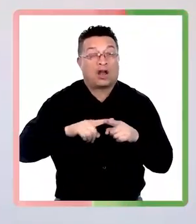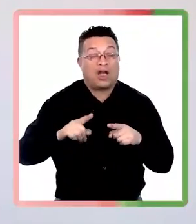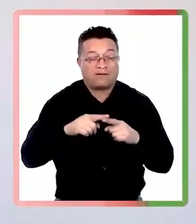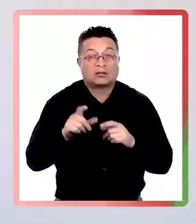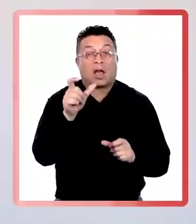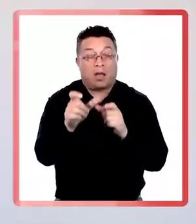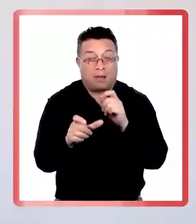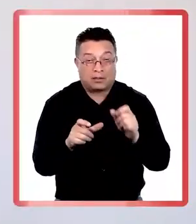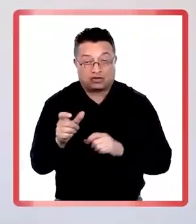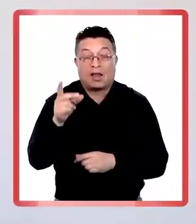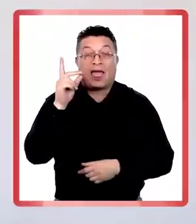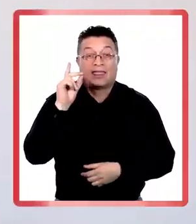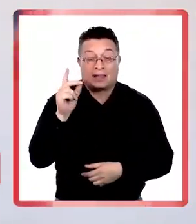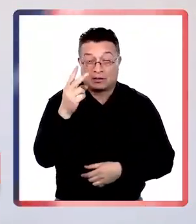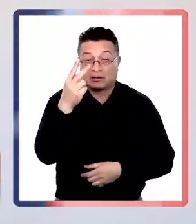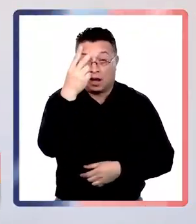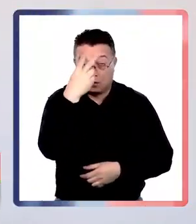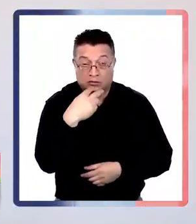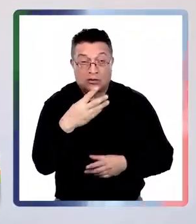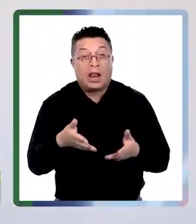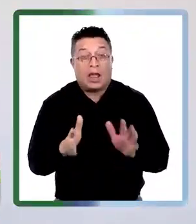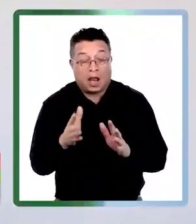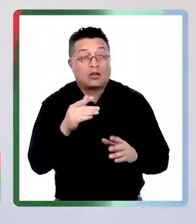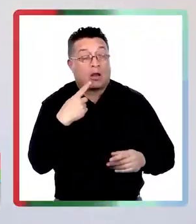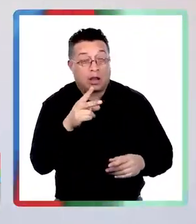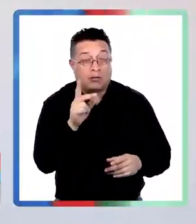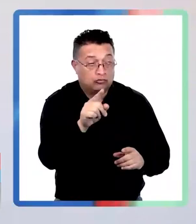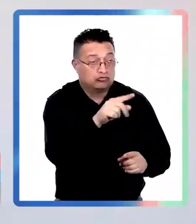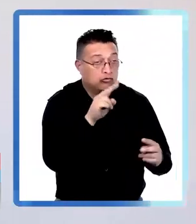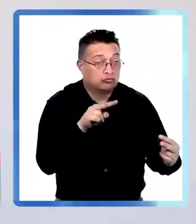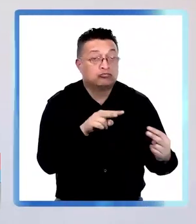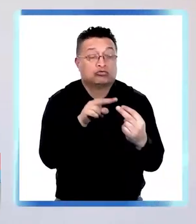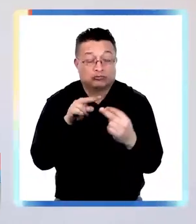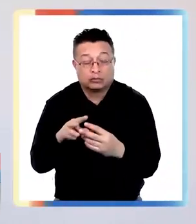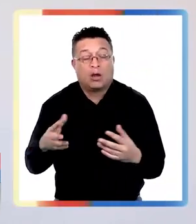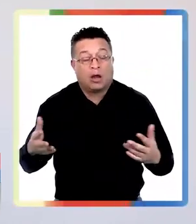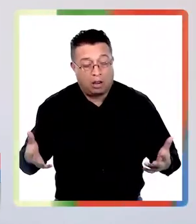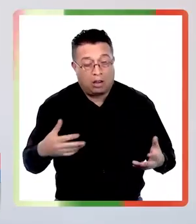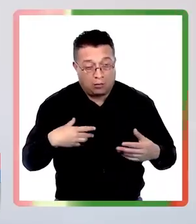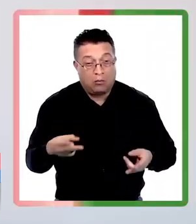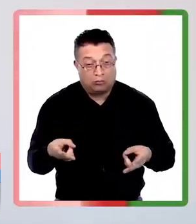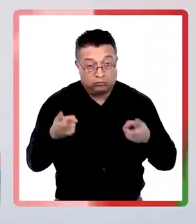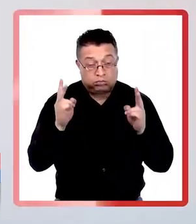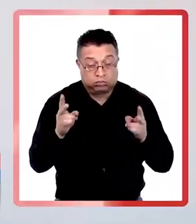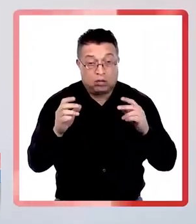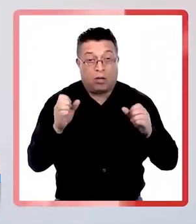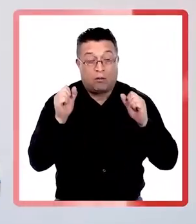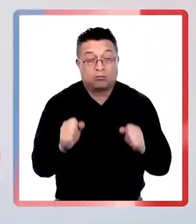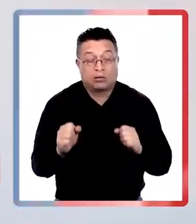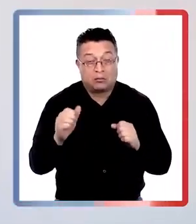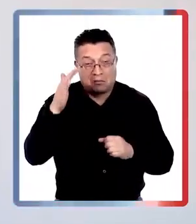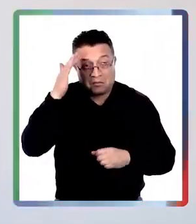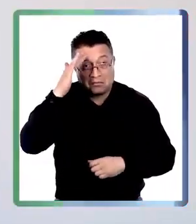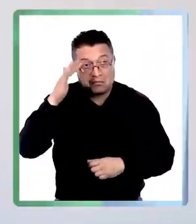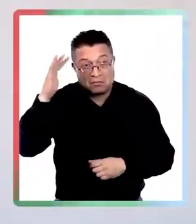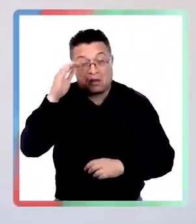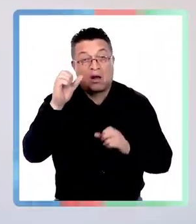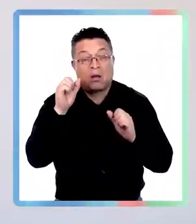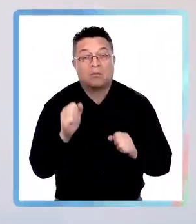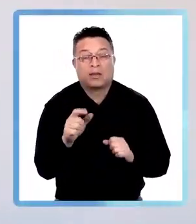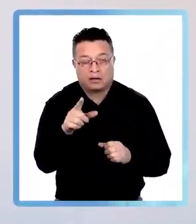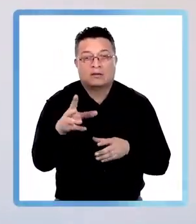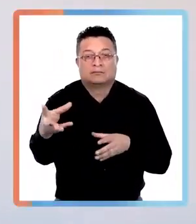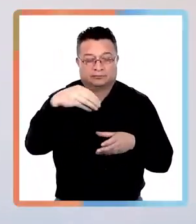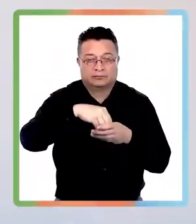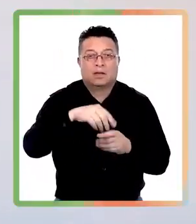con discapacidad en la calle, con personas con discapacidad visual, y por qué no en la posible idea de poder incluir personas con